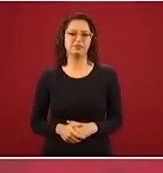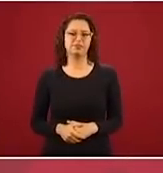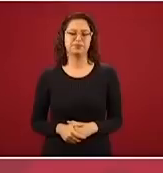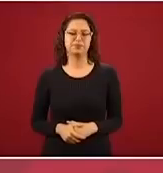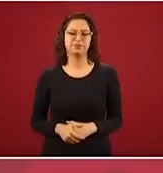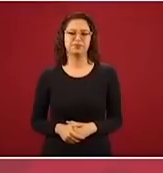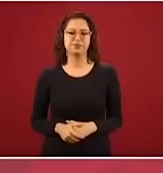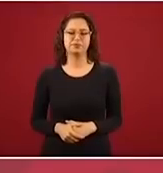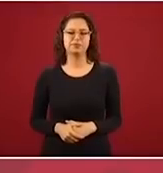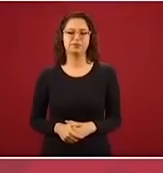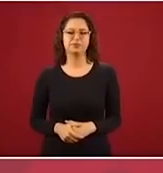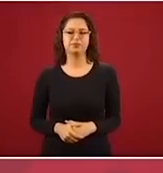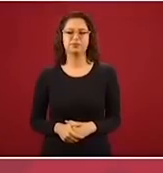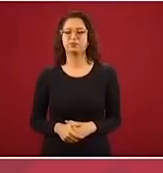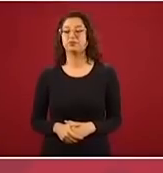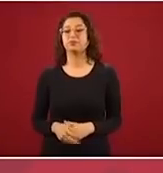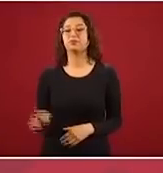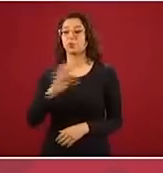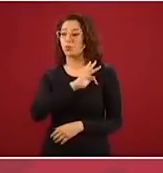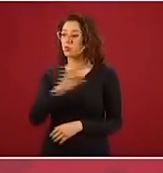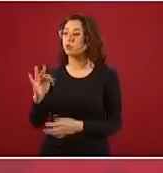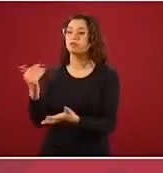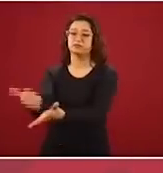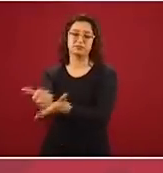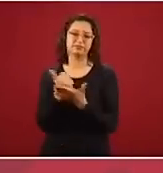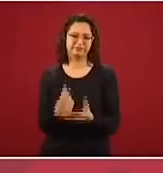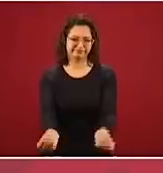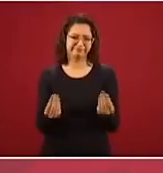Nos van a ayudar mucho.